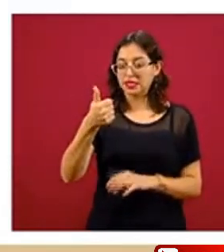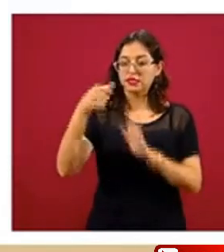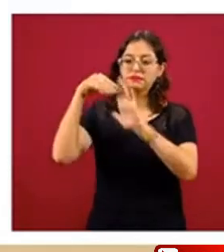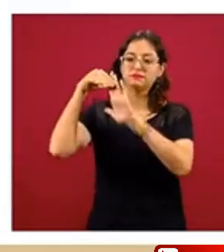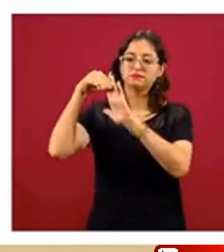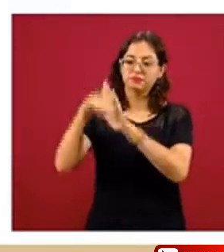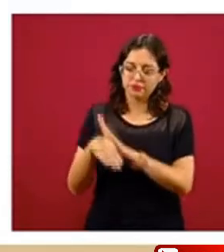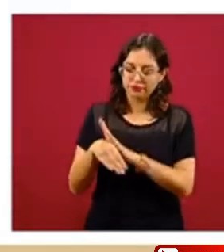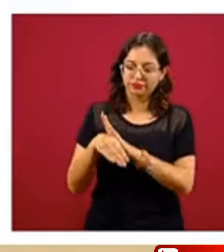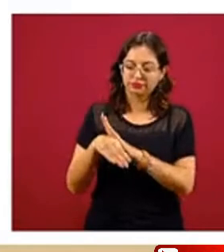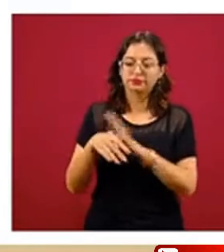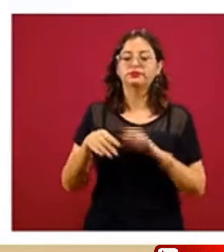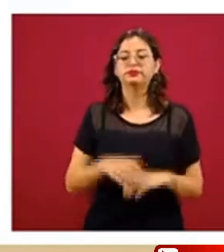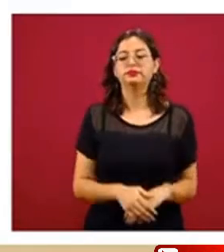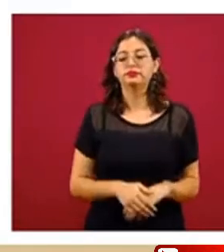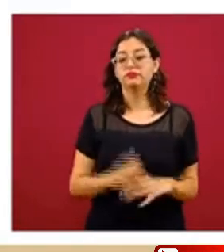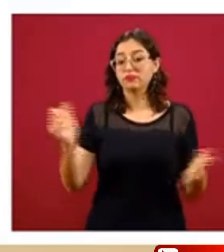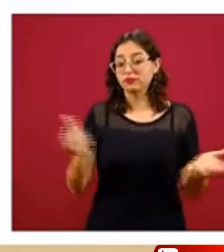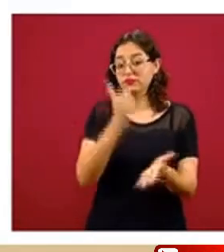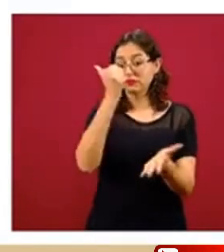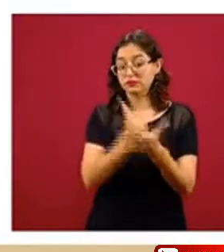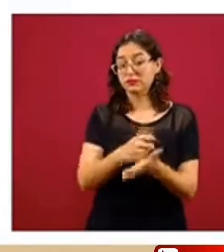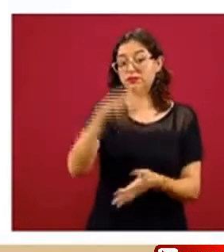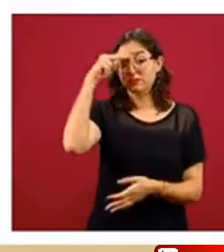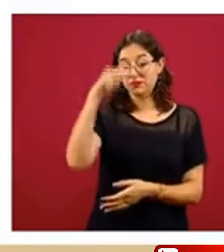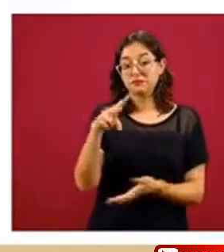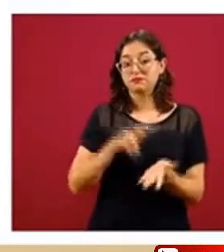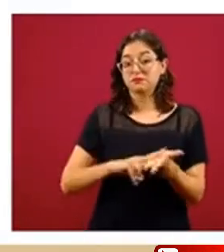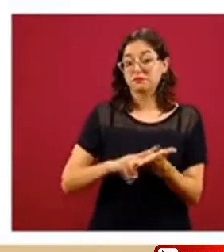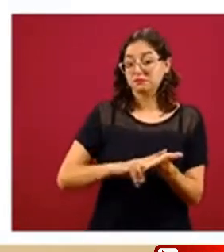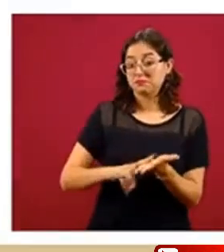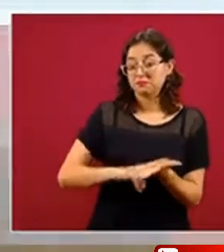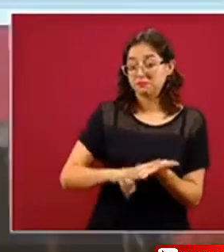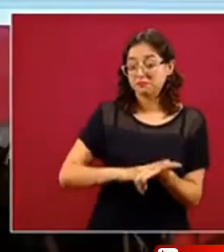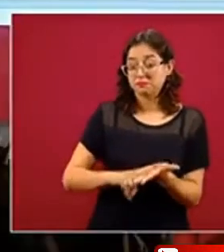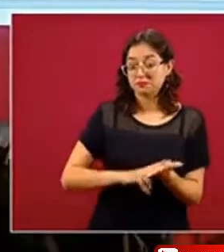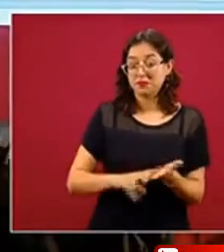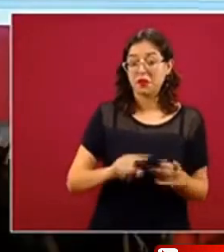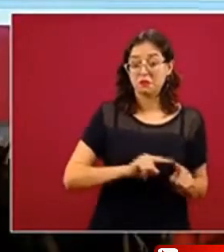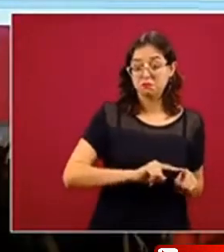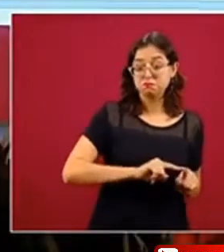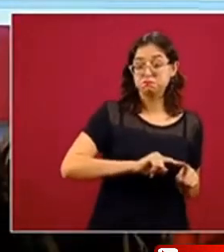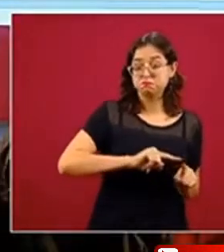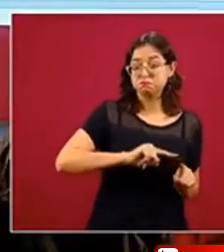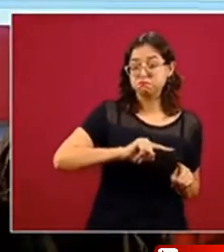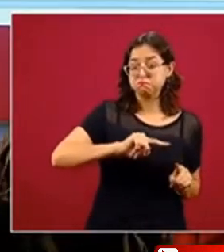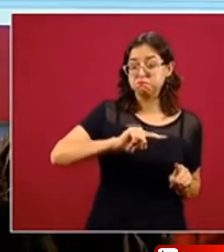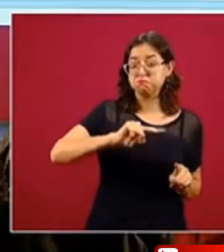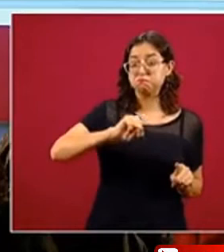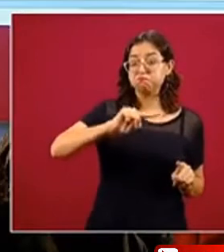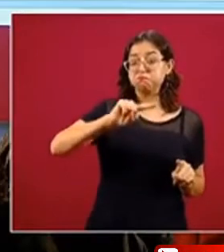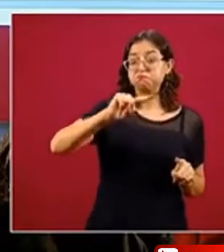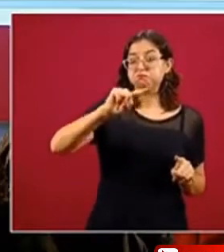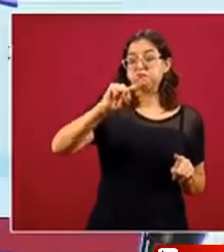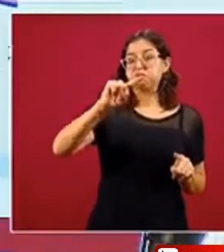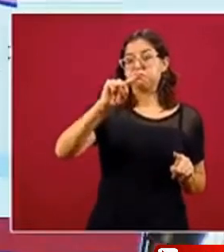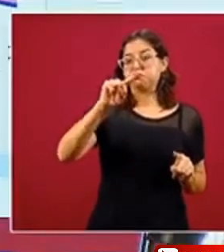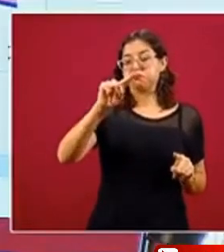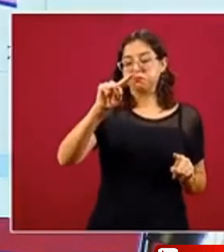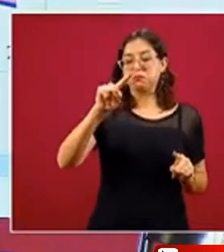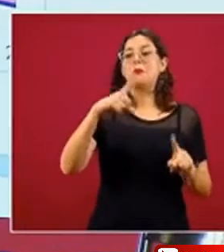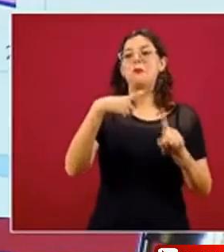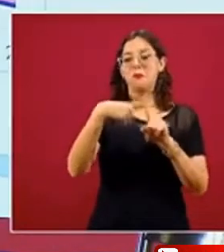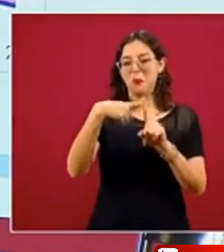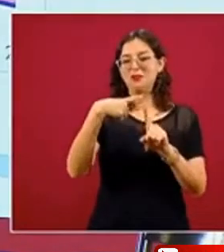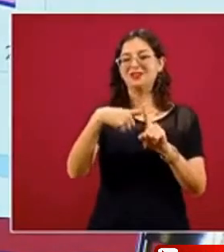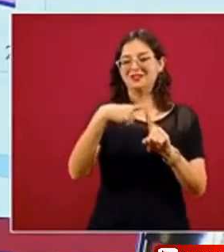26. Aquí tenemos la Ciudad de México en color verde, fue aumentando y esto es la noticia